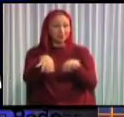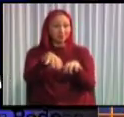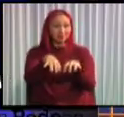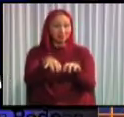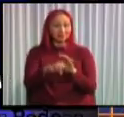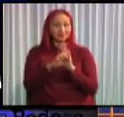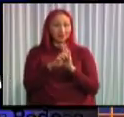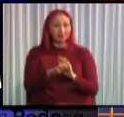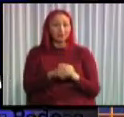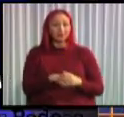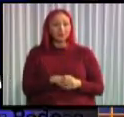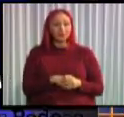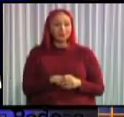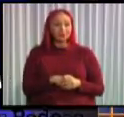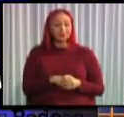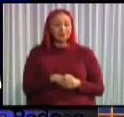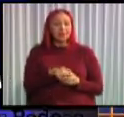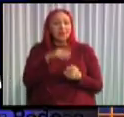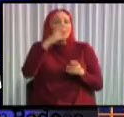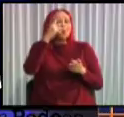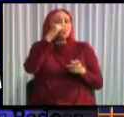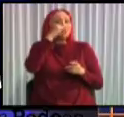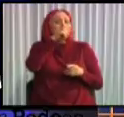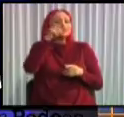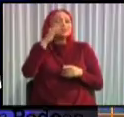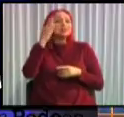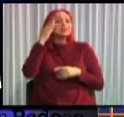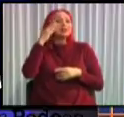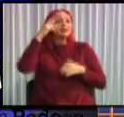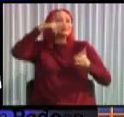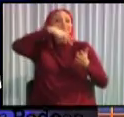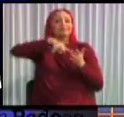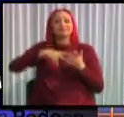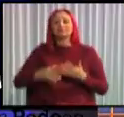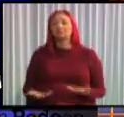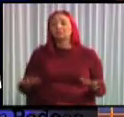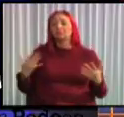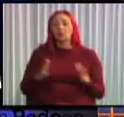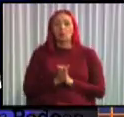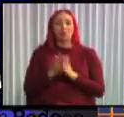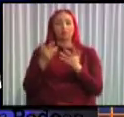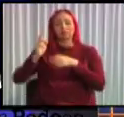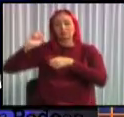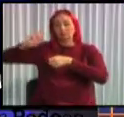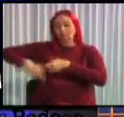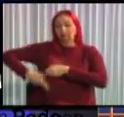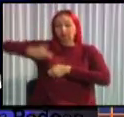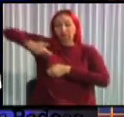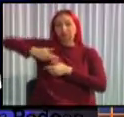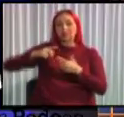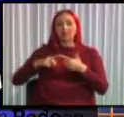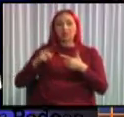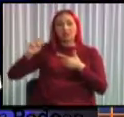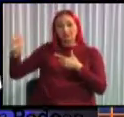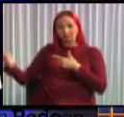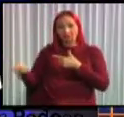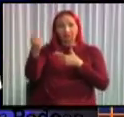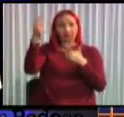Por ejemplo, ¿cuántos de nuestros niños hoy por hoy saben bailar un trompo, jugar bolinchas, bailar un